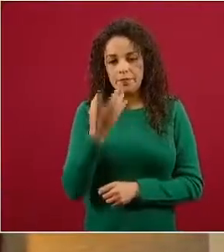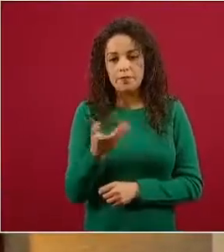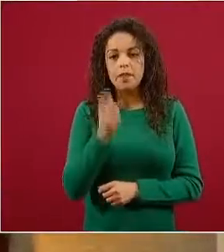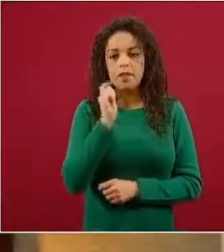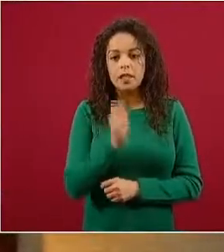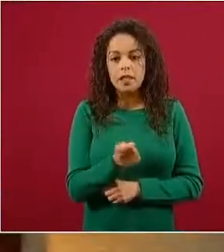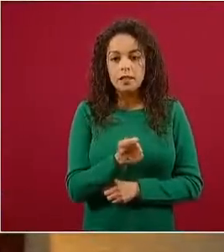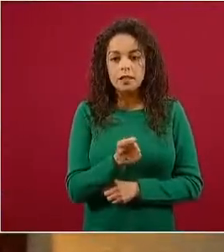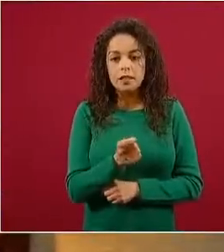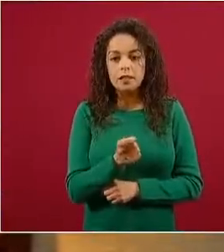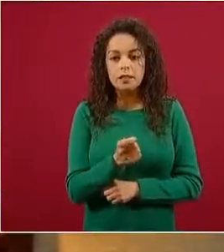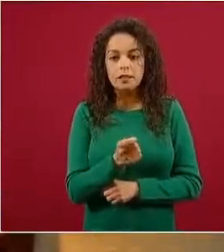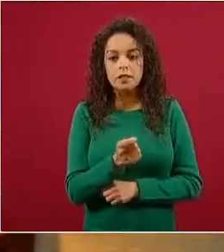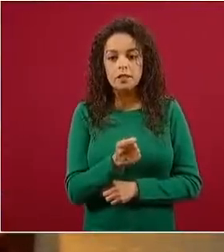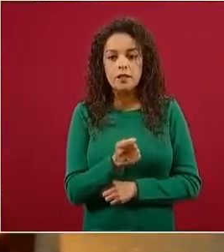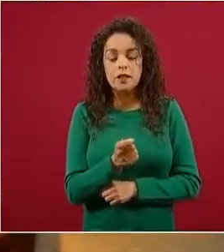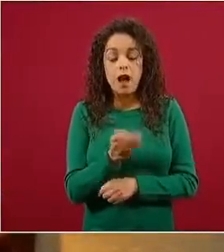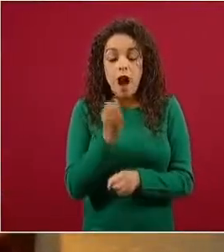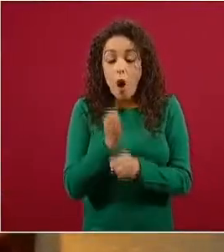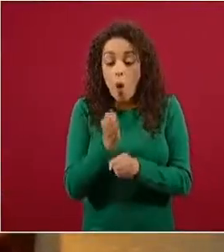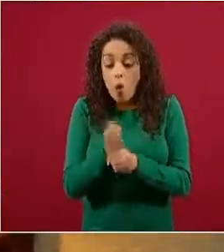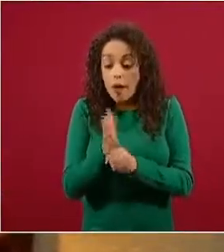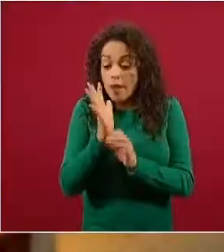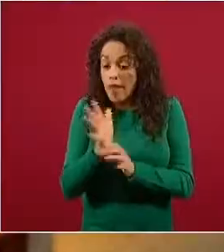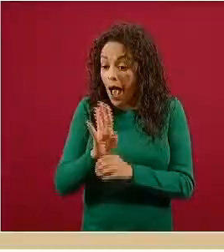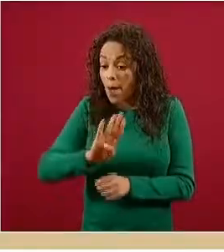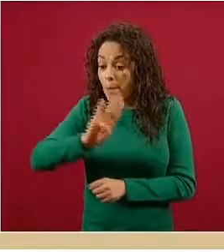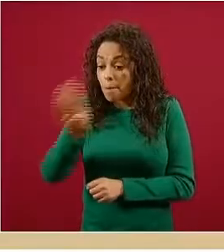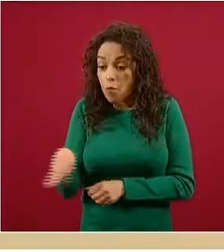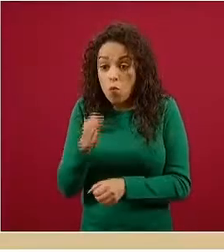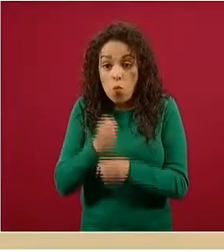característica de la pandemia. La que sigue, por favor.